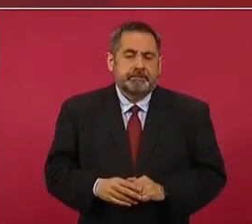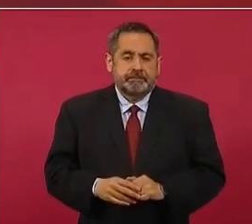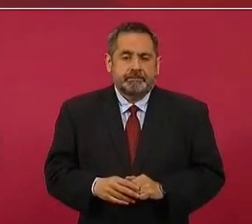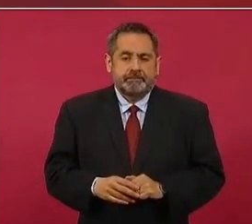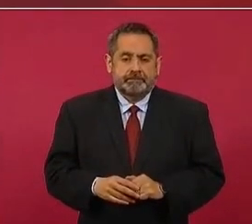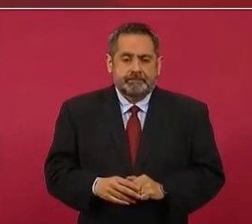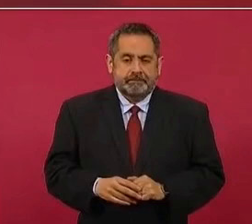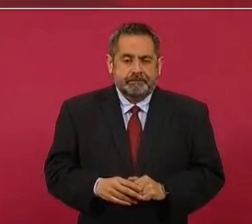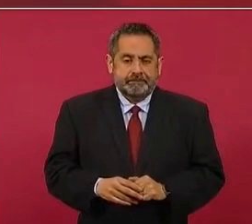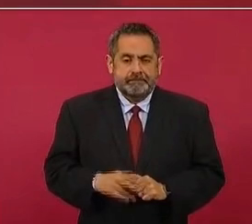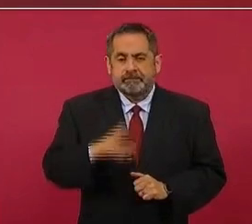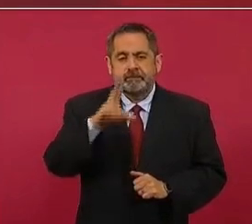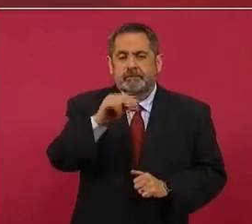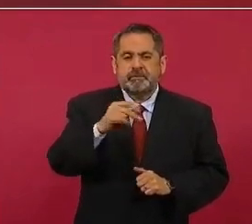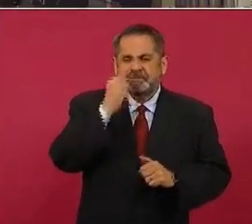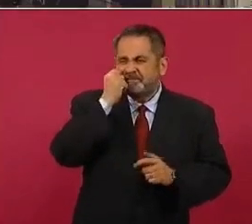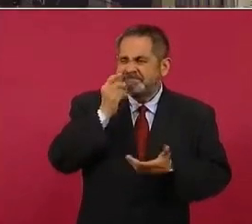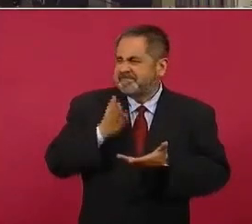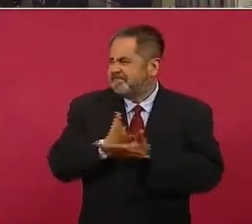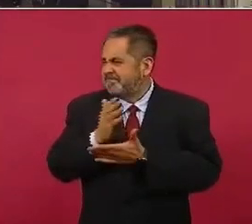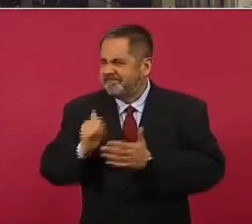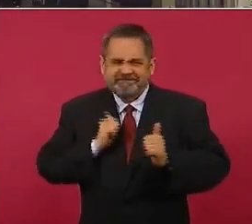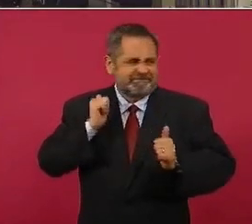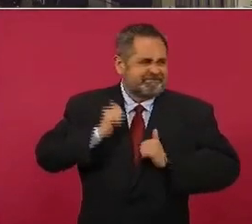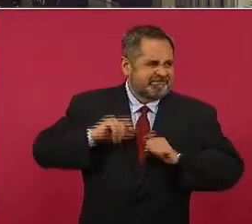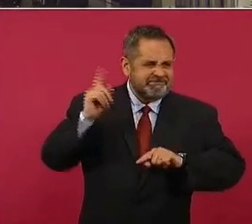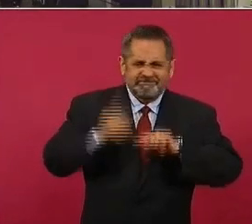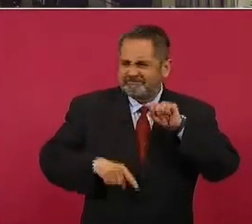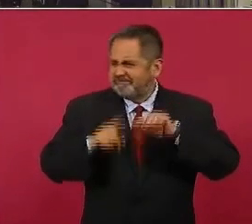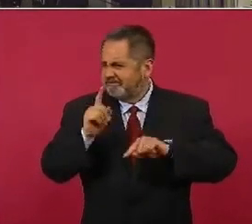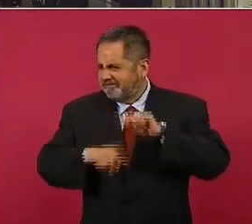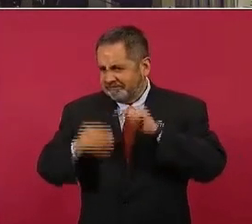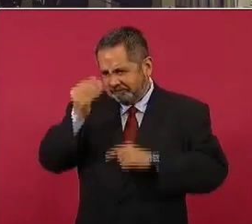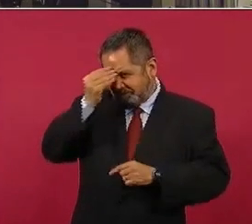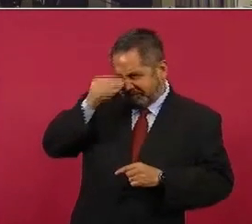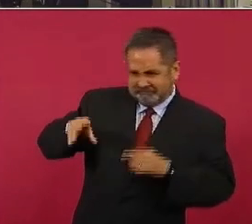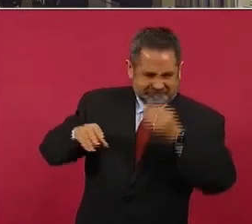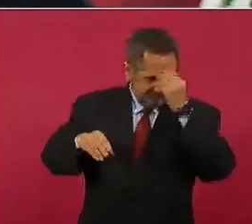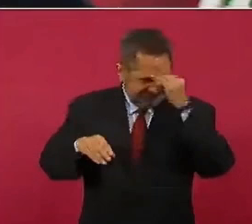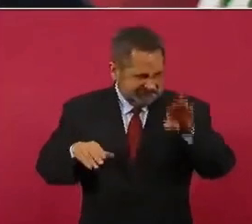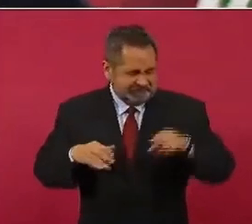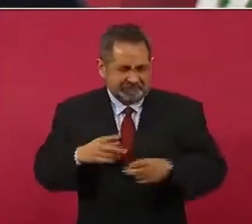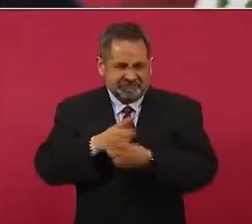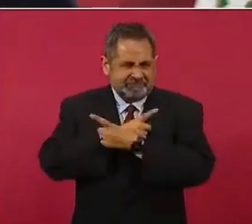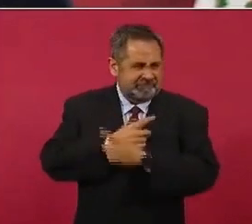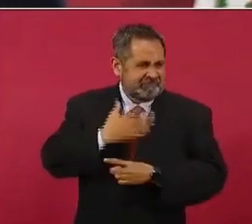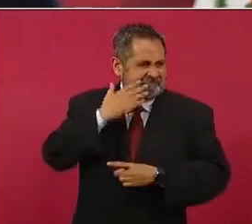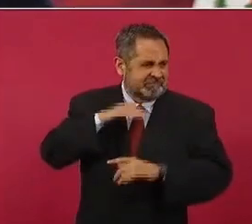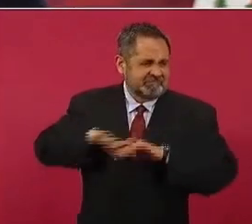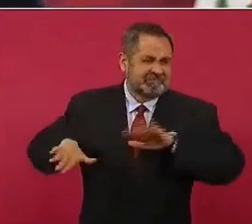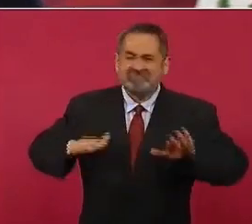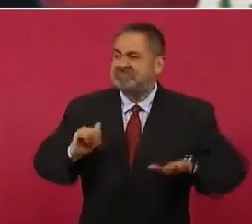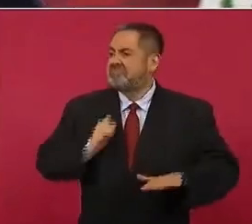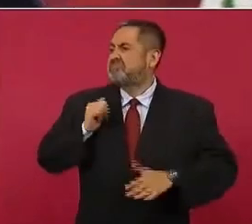No se trata de triunfar a toda costa, sin escrúpulos morales de ninguna